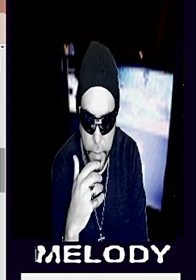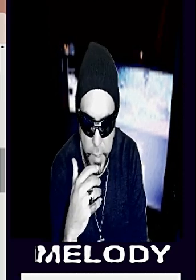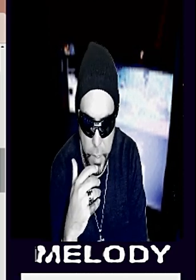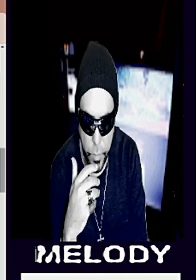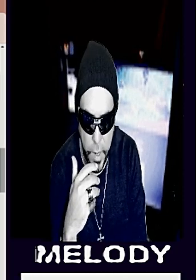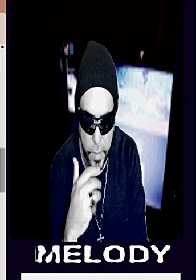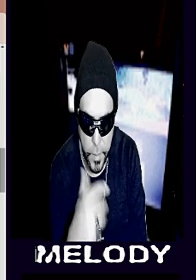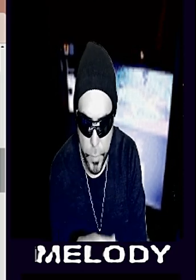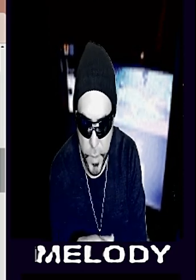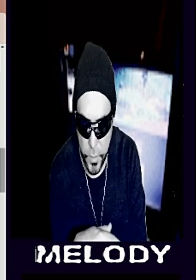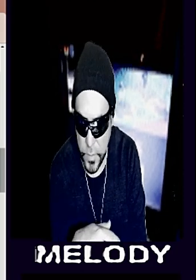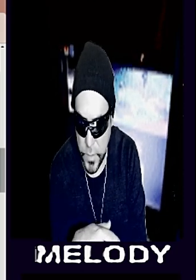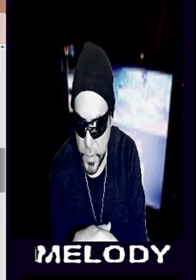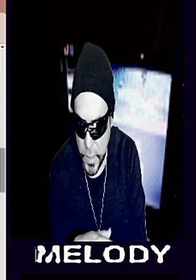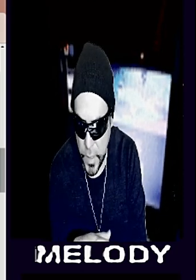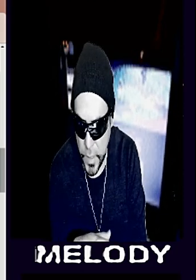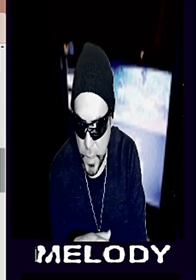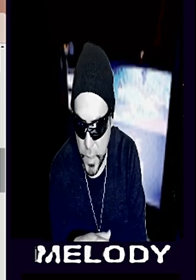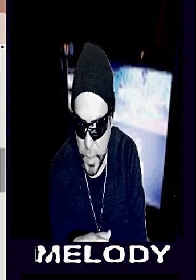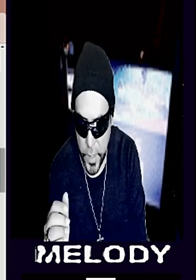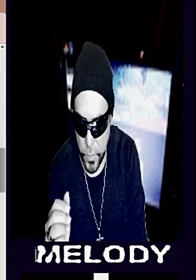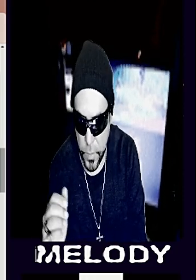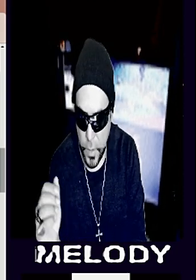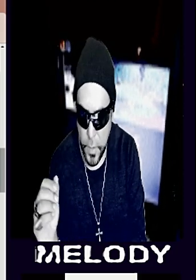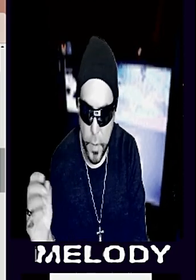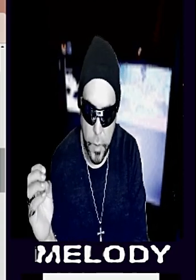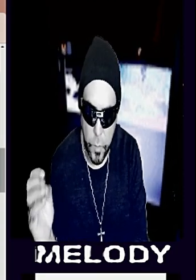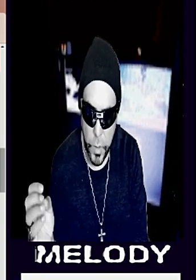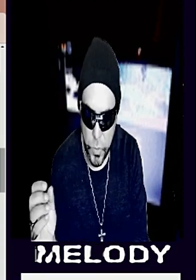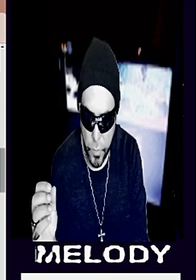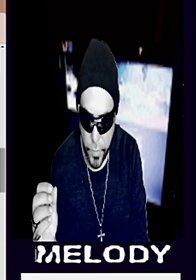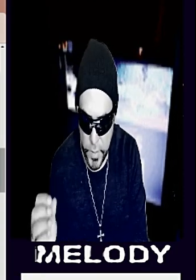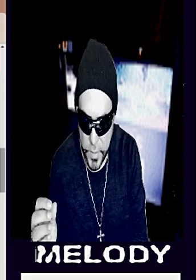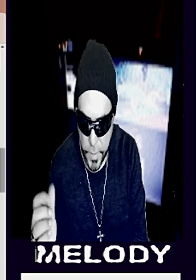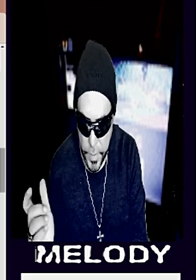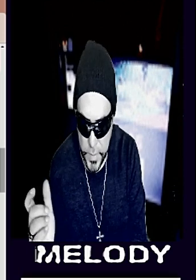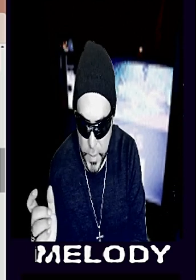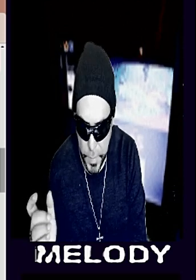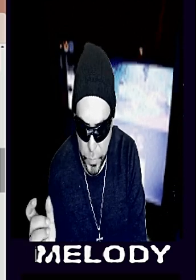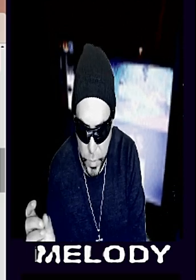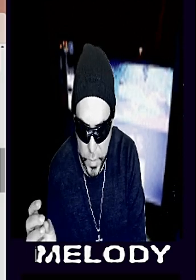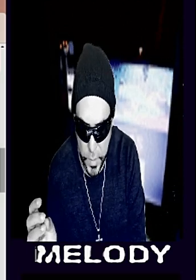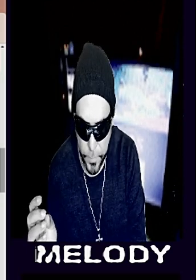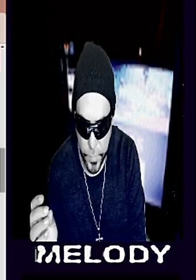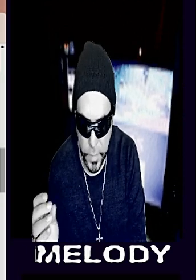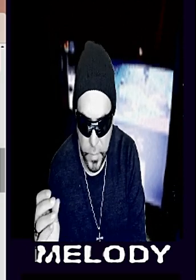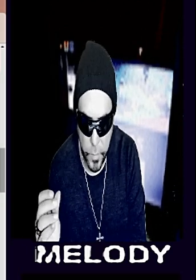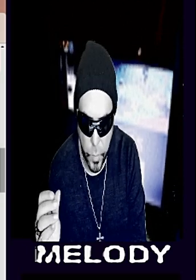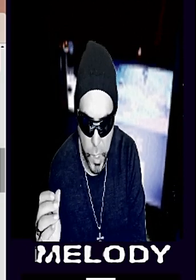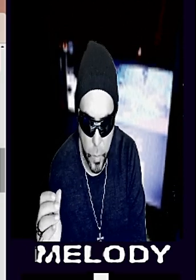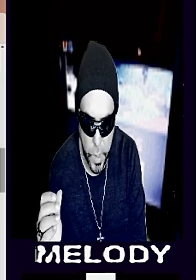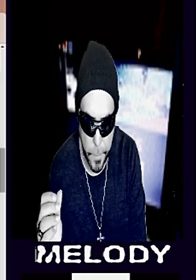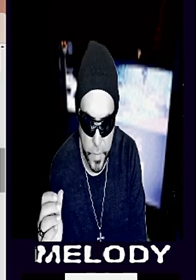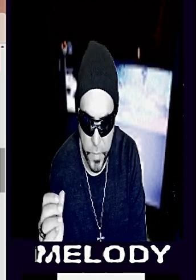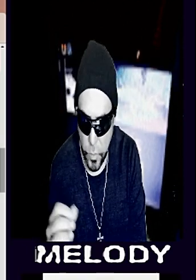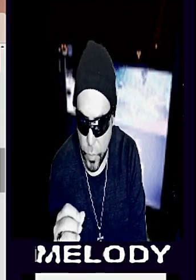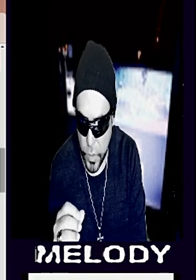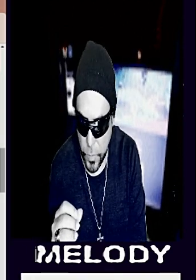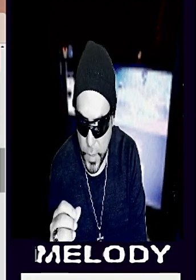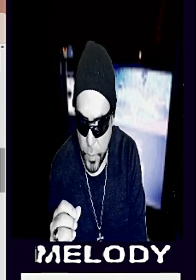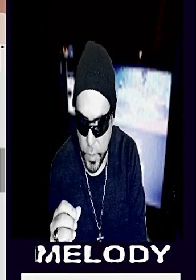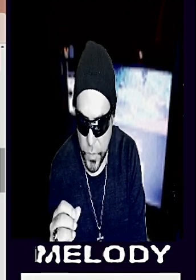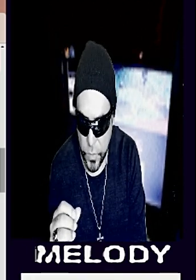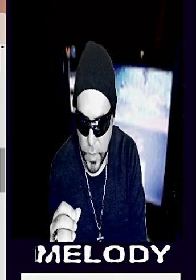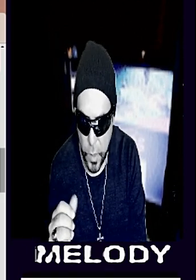acto inaugural del proyecto insignia del Maya. Luego de su conferencia de prensa matutina, que se llevó a cabo Campeche